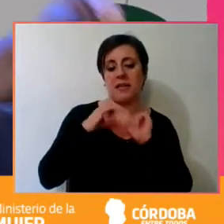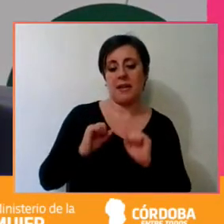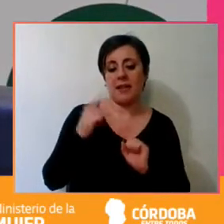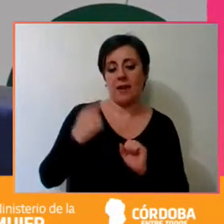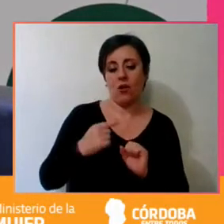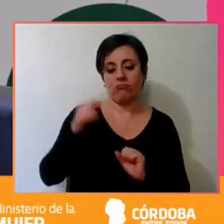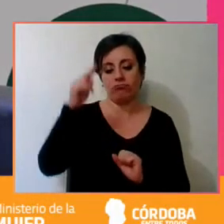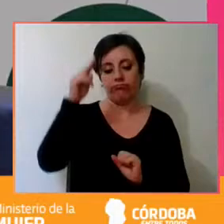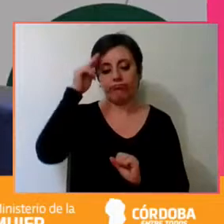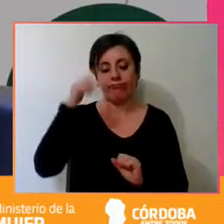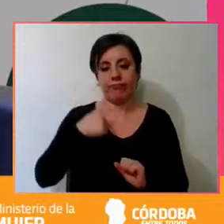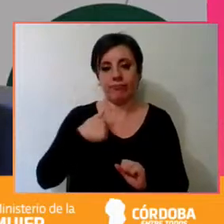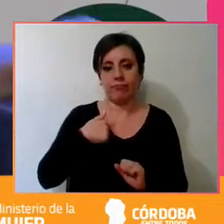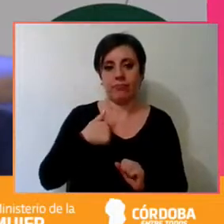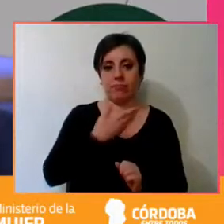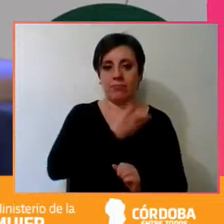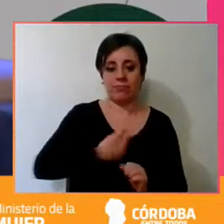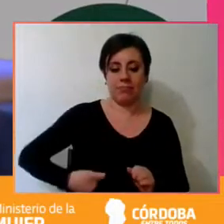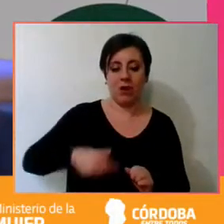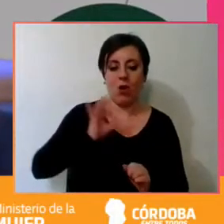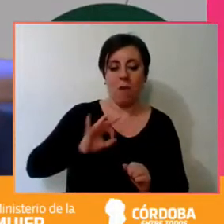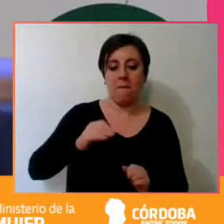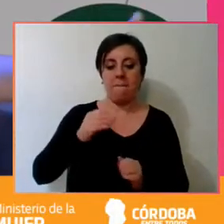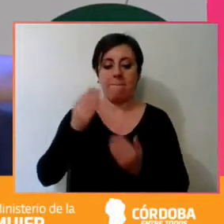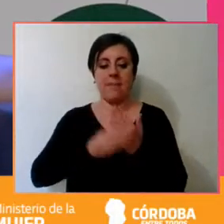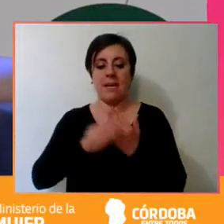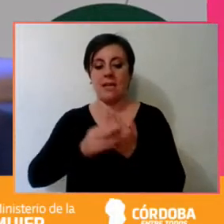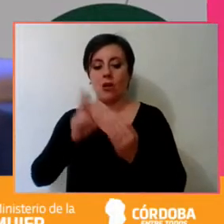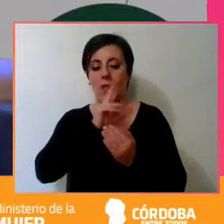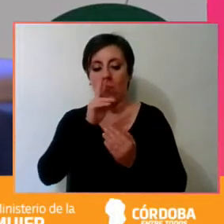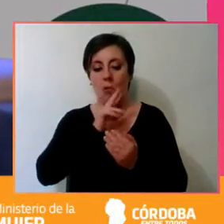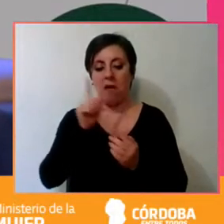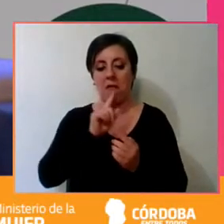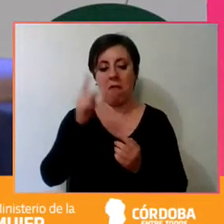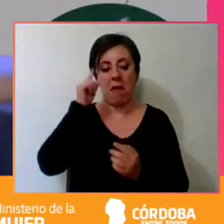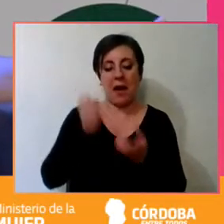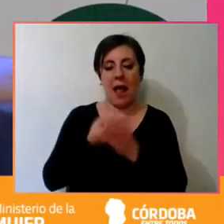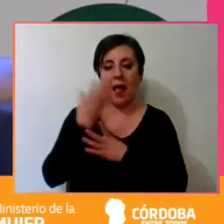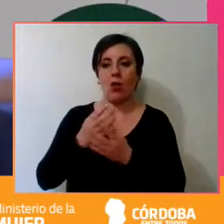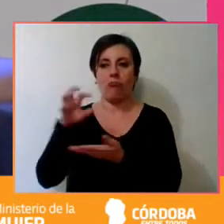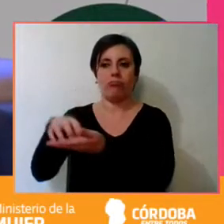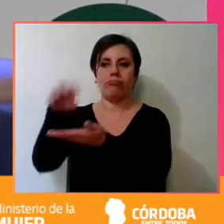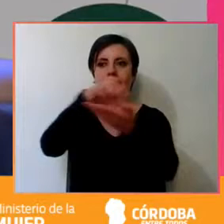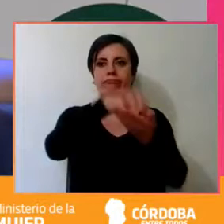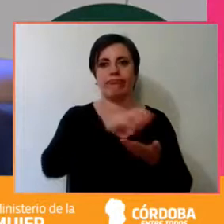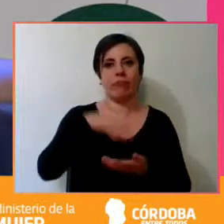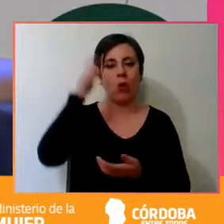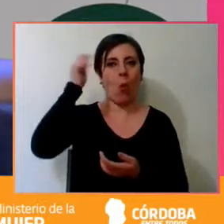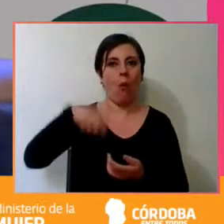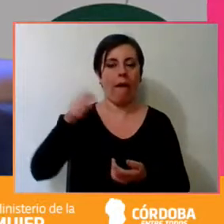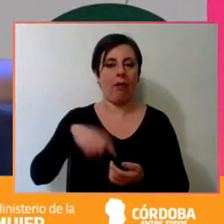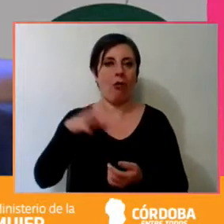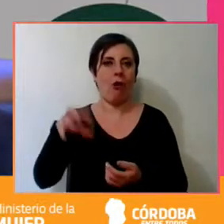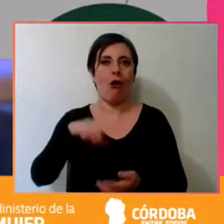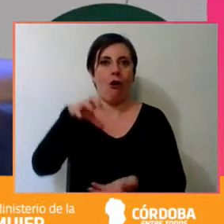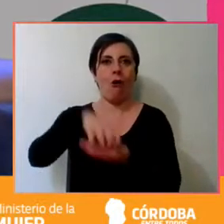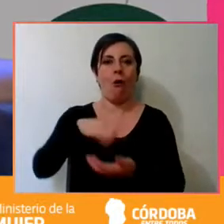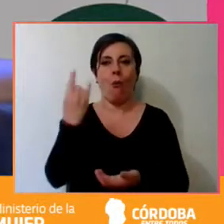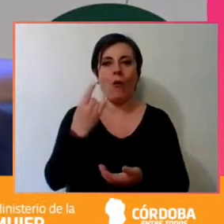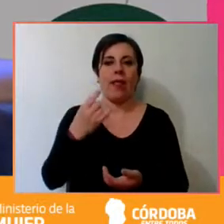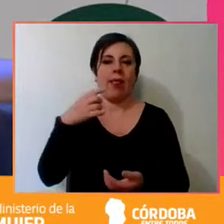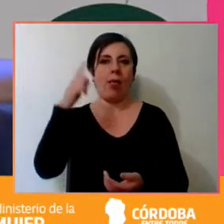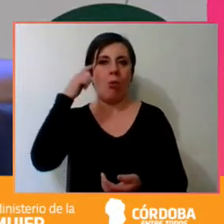de presidir, ni desde el Ministerio de la Mujer, ni creando más juzgados, ni abriendo más unidades judiciales. Se